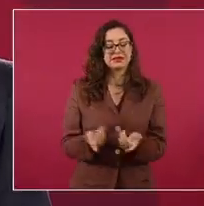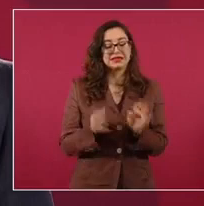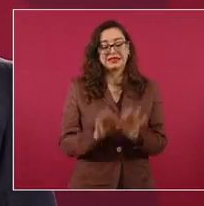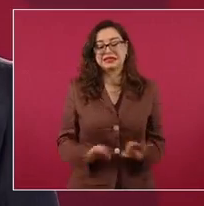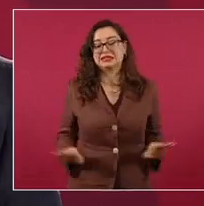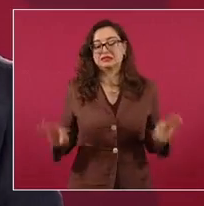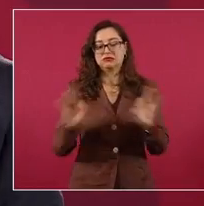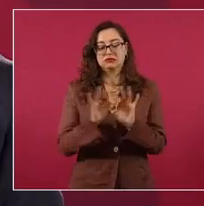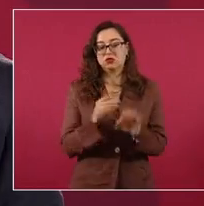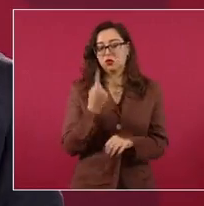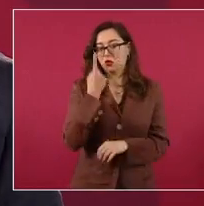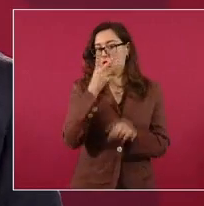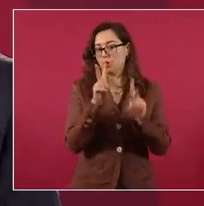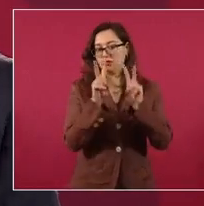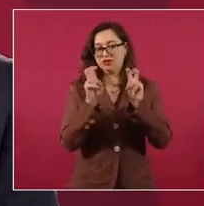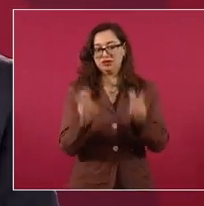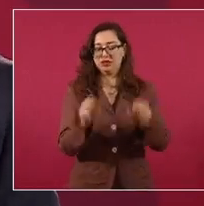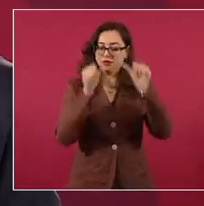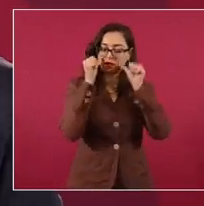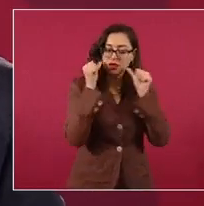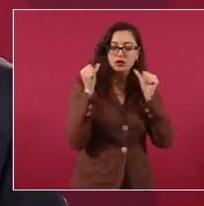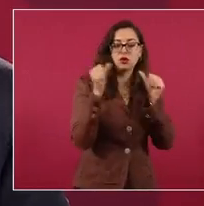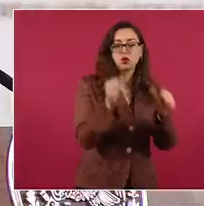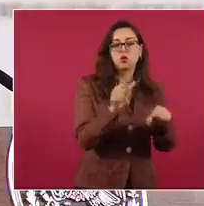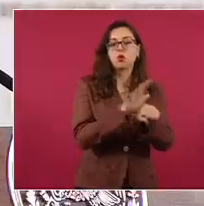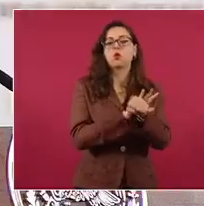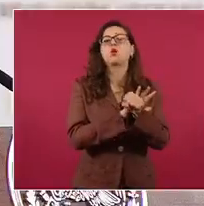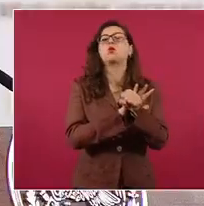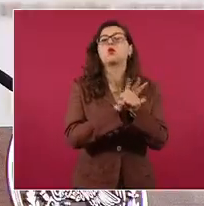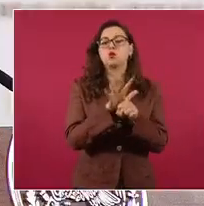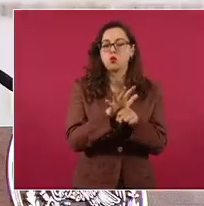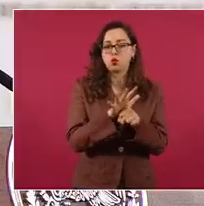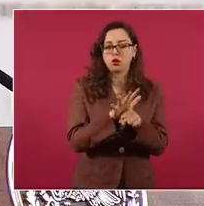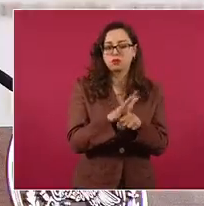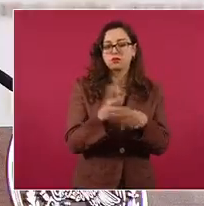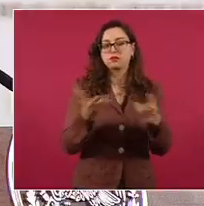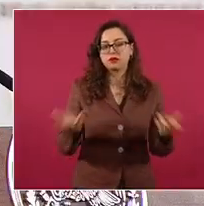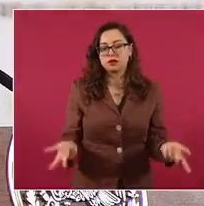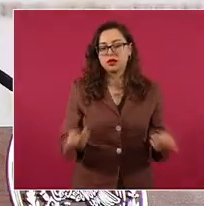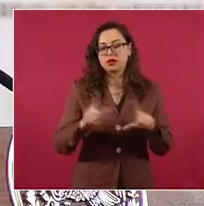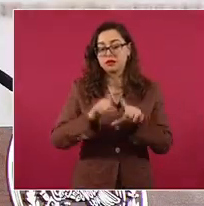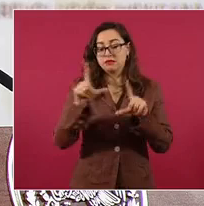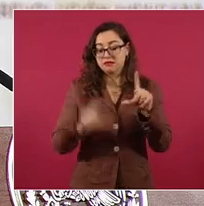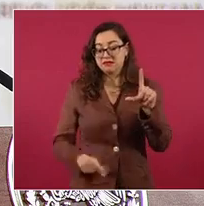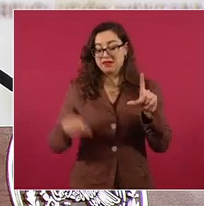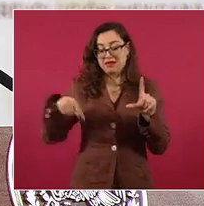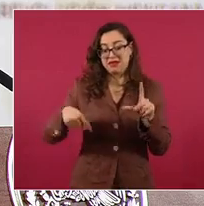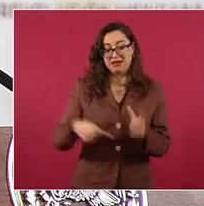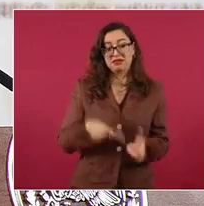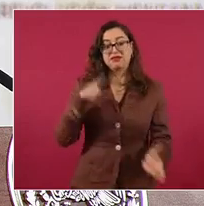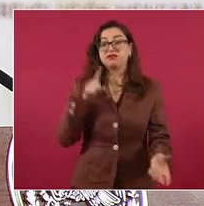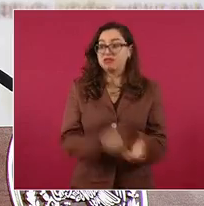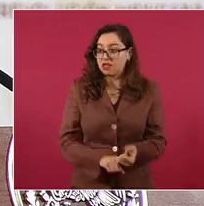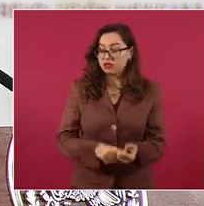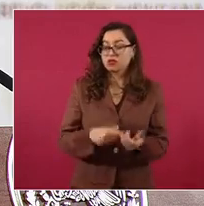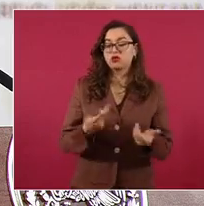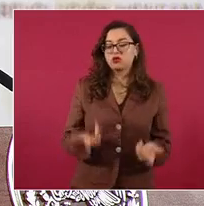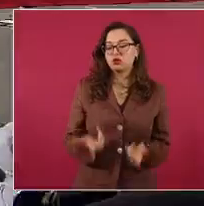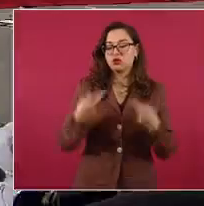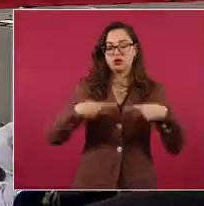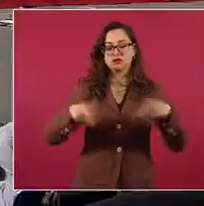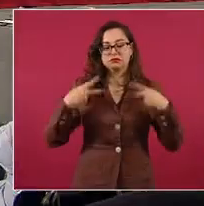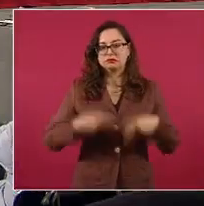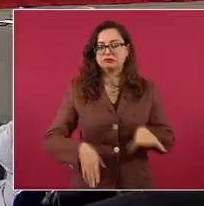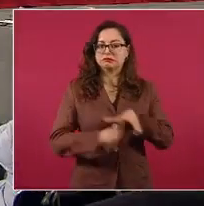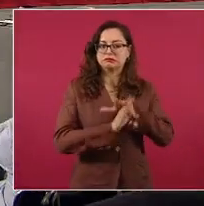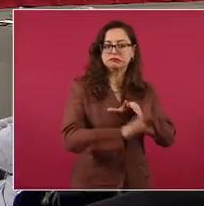tema fundamental que durante años fue desconocido, que es el desplazamiento forzado interno, donde esperemos ya contar con los